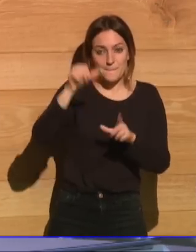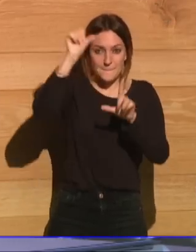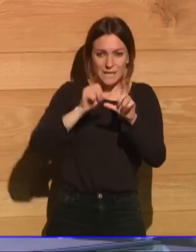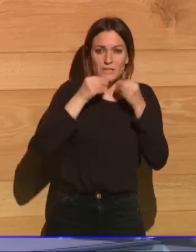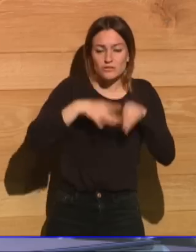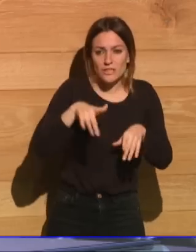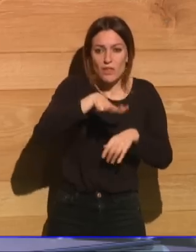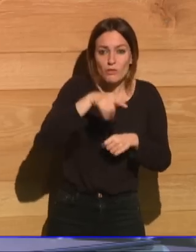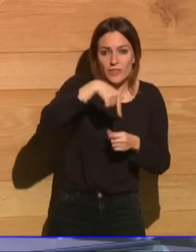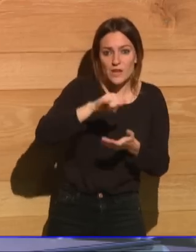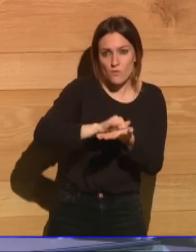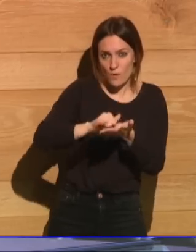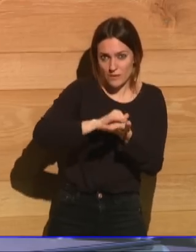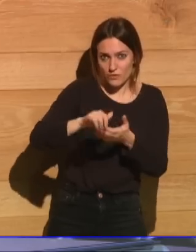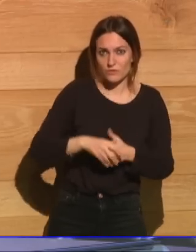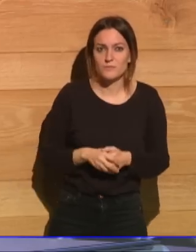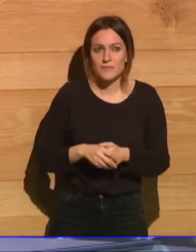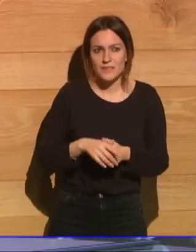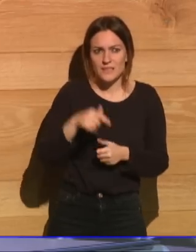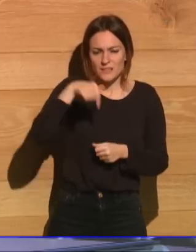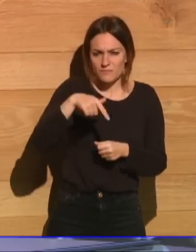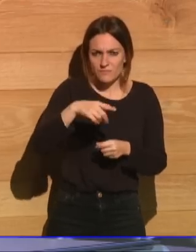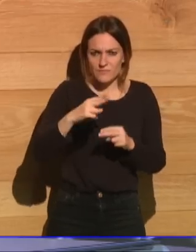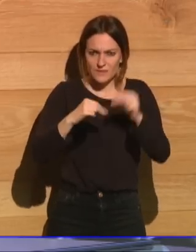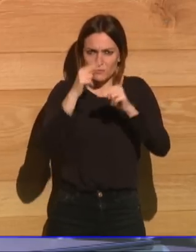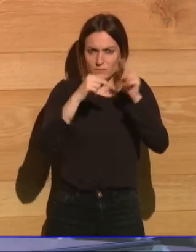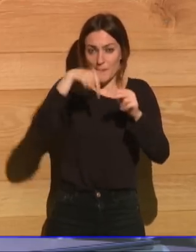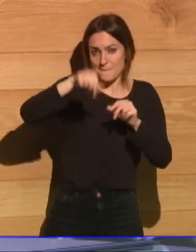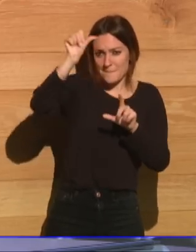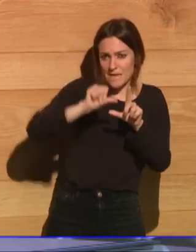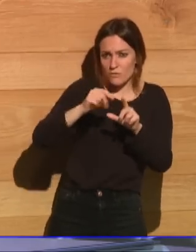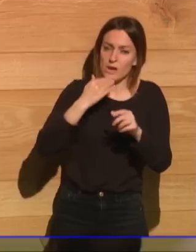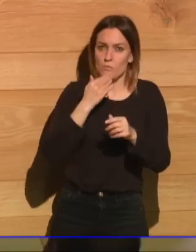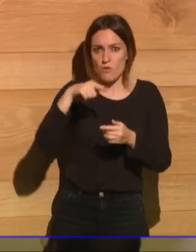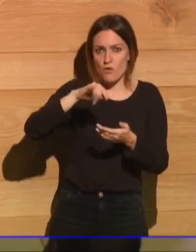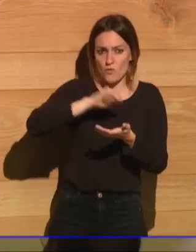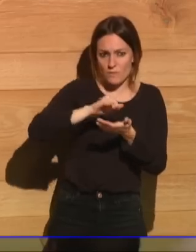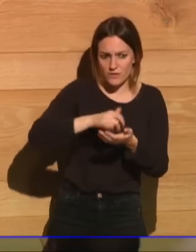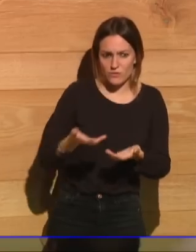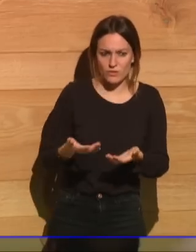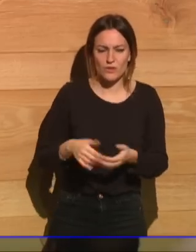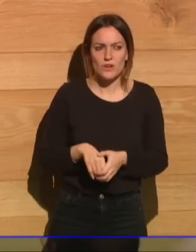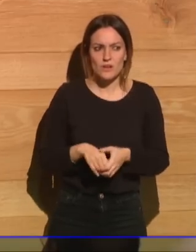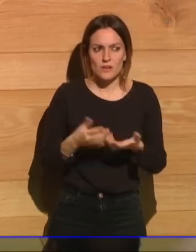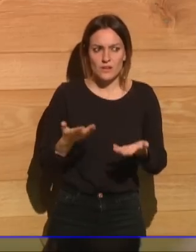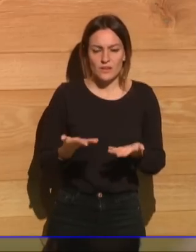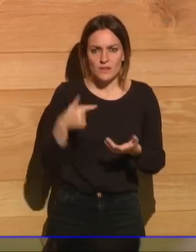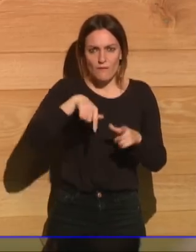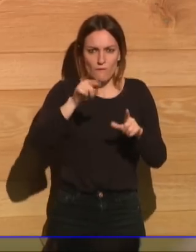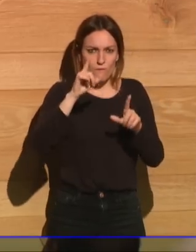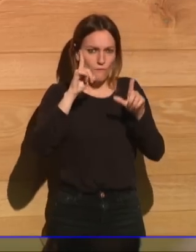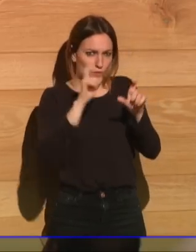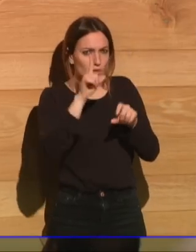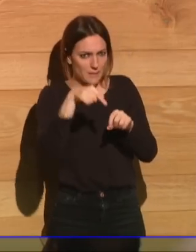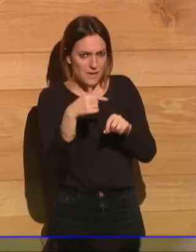que reconstruir Nueva York. Y hacer cómo una gran- está reconstruido Nueva York en la Claro, película, que claro. es impresionante, que parece y Nueva de York. foto también